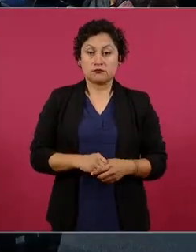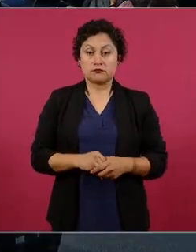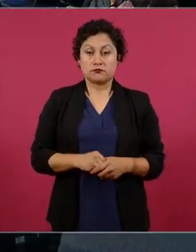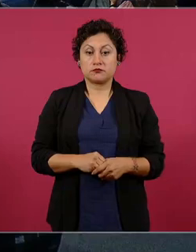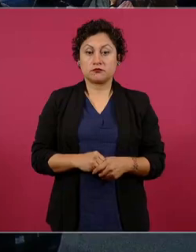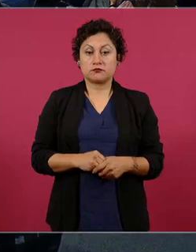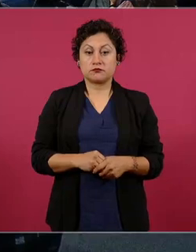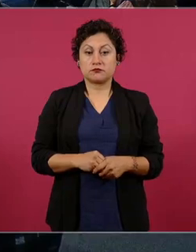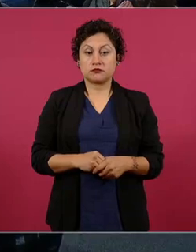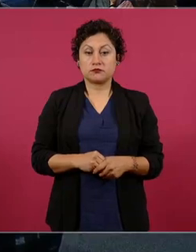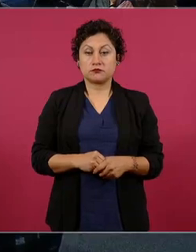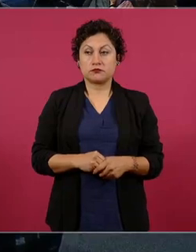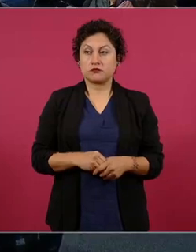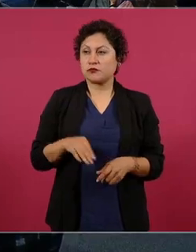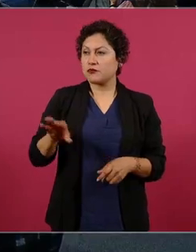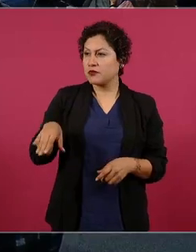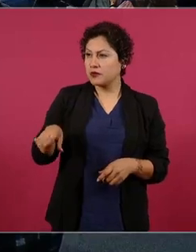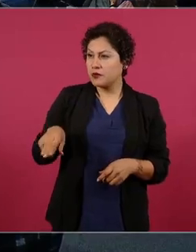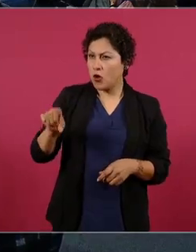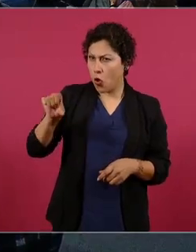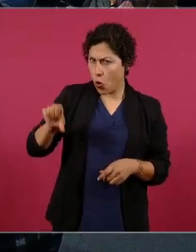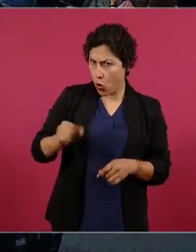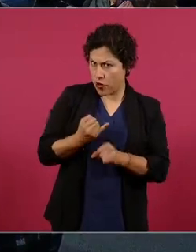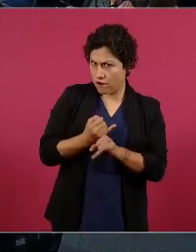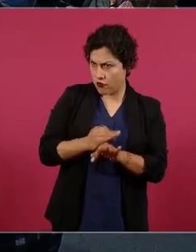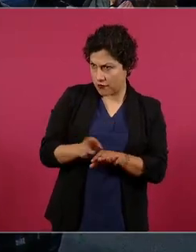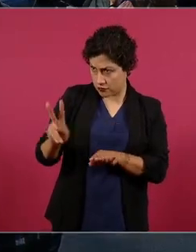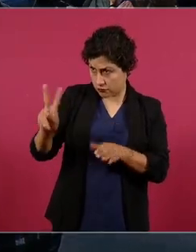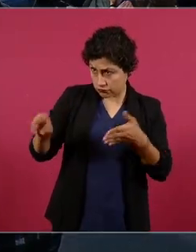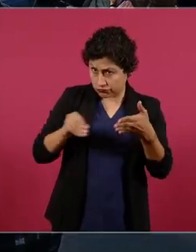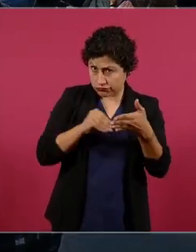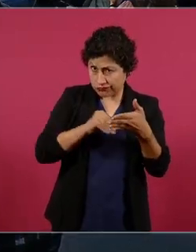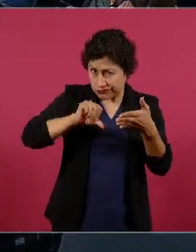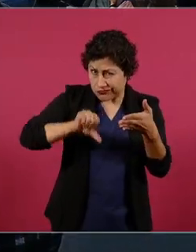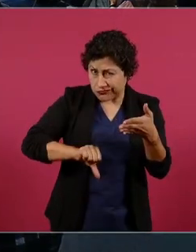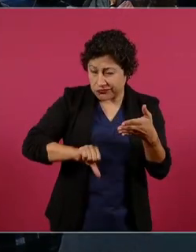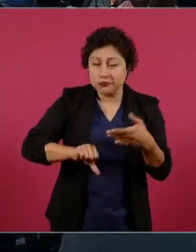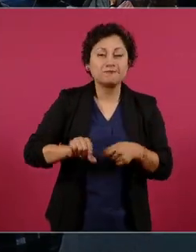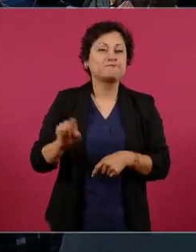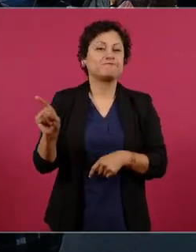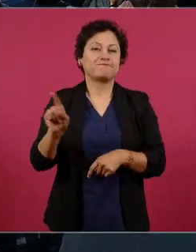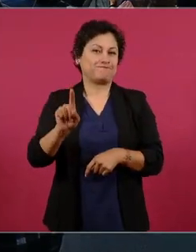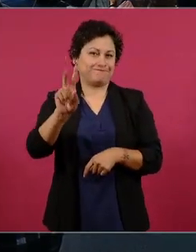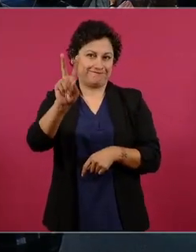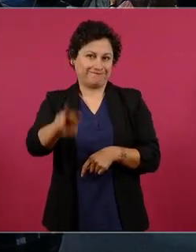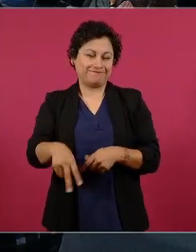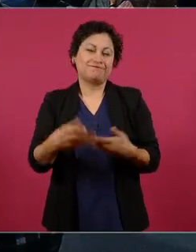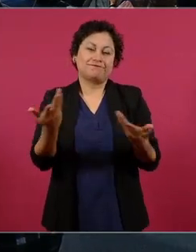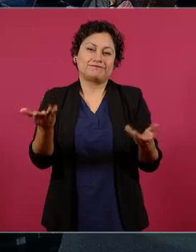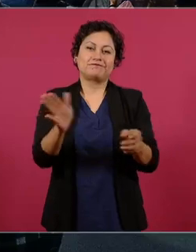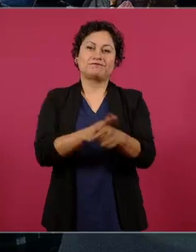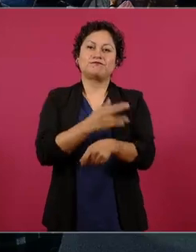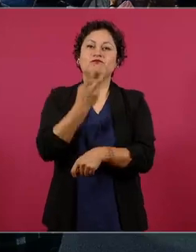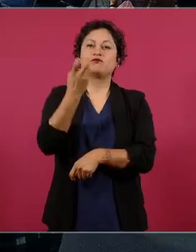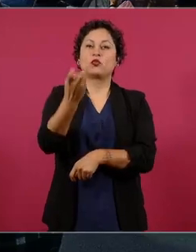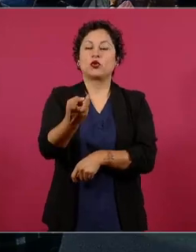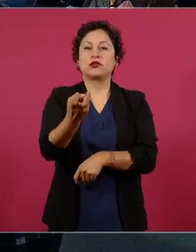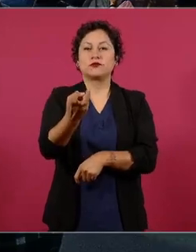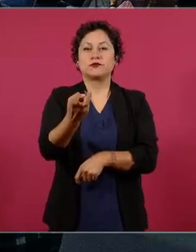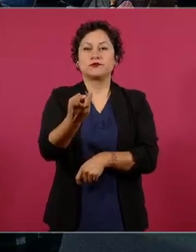¿Estuvo en el reporte de hoy? No, esto de este tema, no, no. Por eso no lo